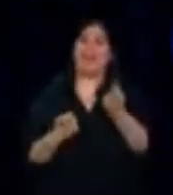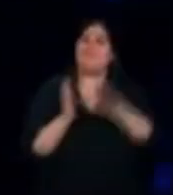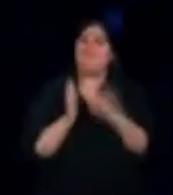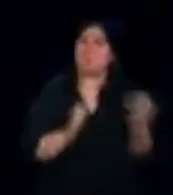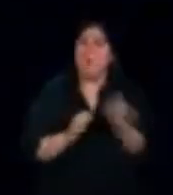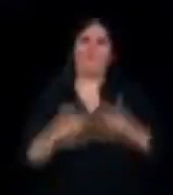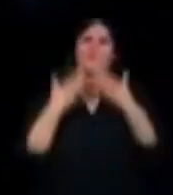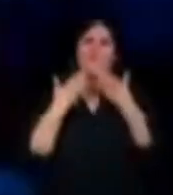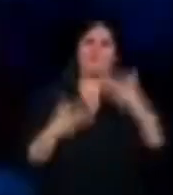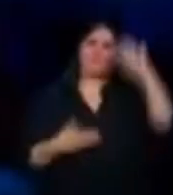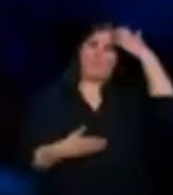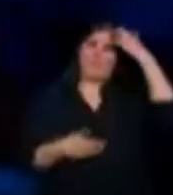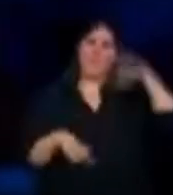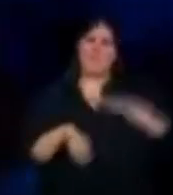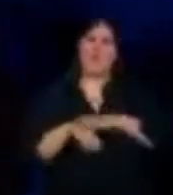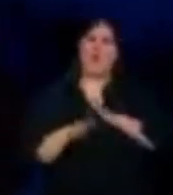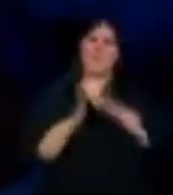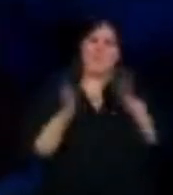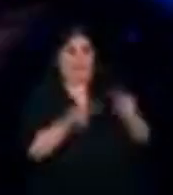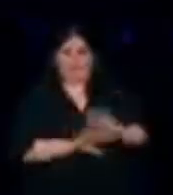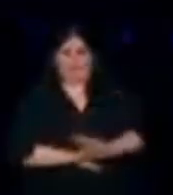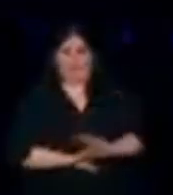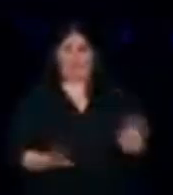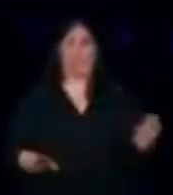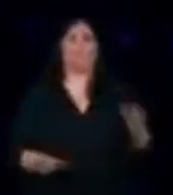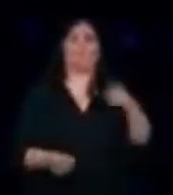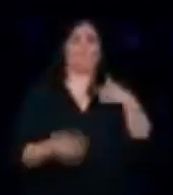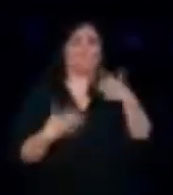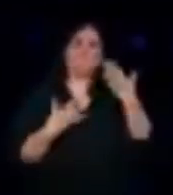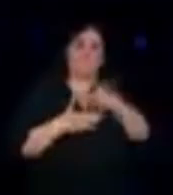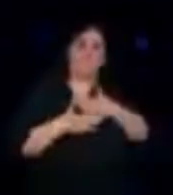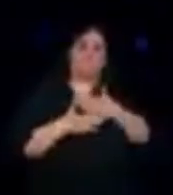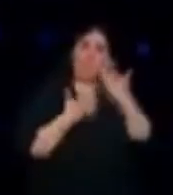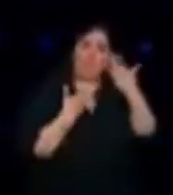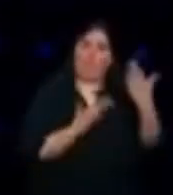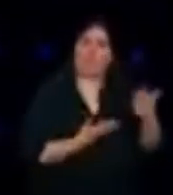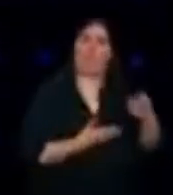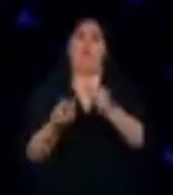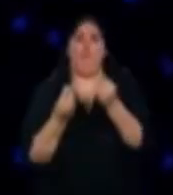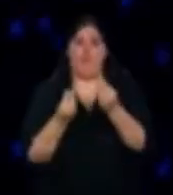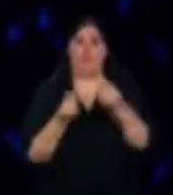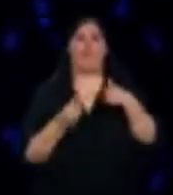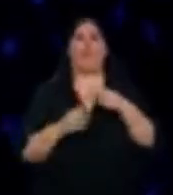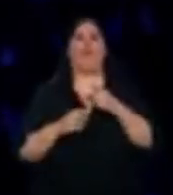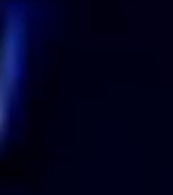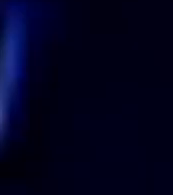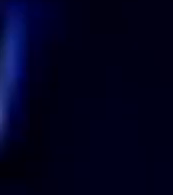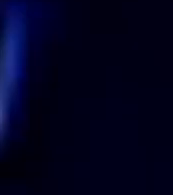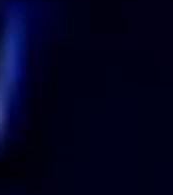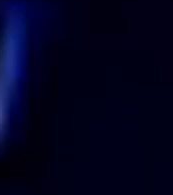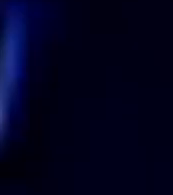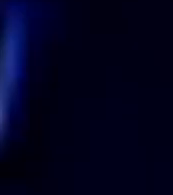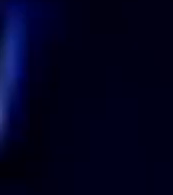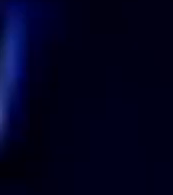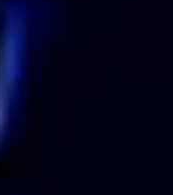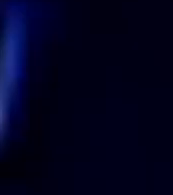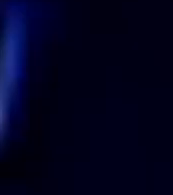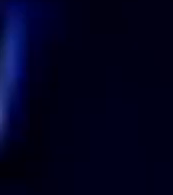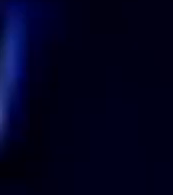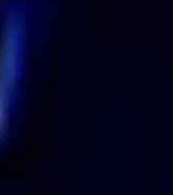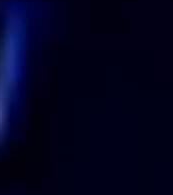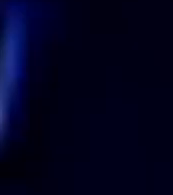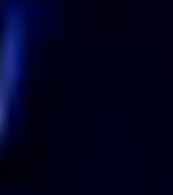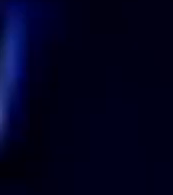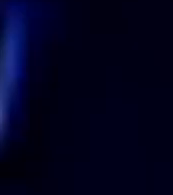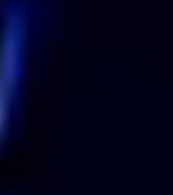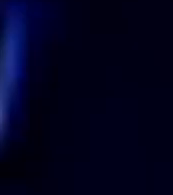fundamental es el turno ahora de Sergio maa quiero aprovechar para contarte que hoy vengo a pelear Javier hasta